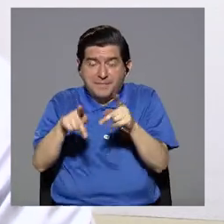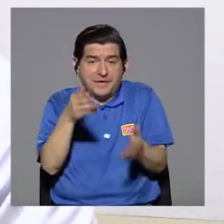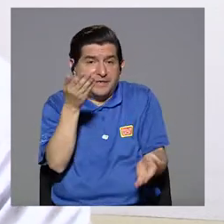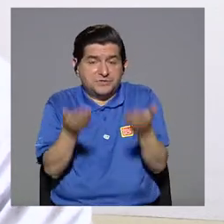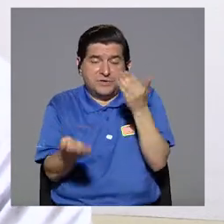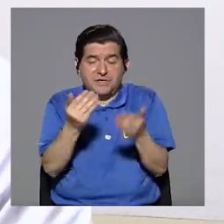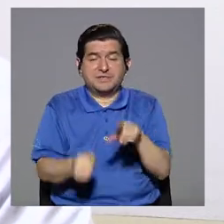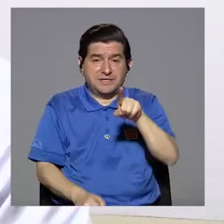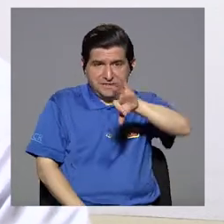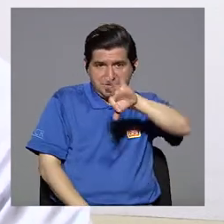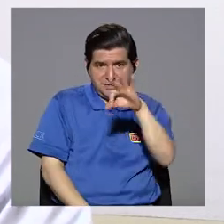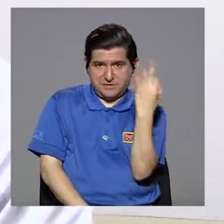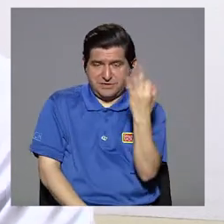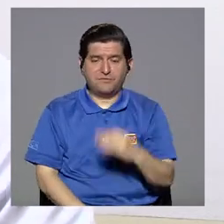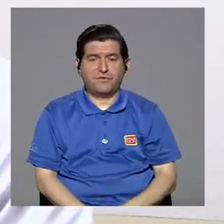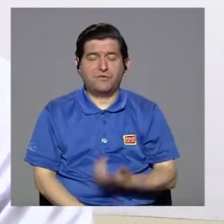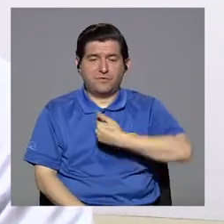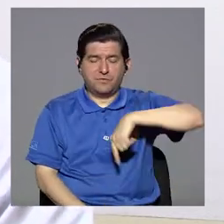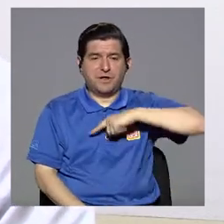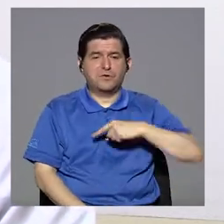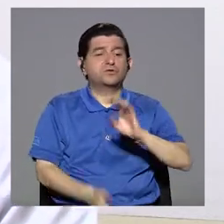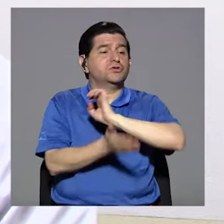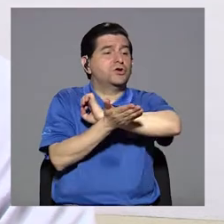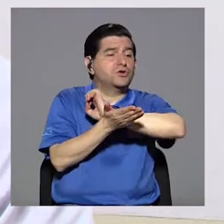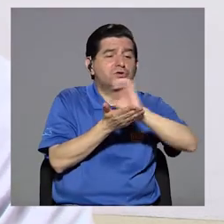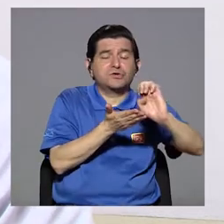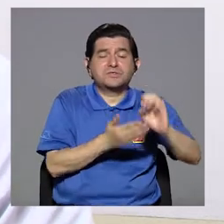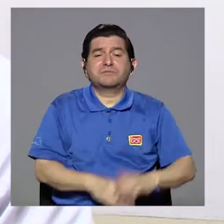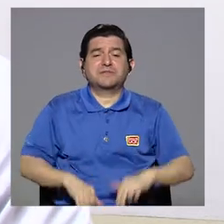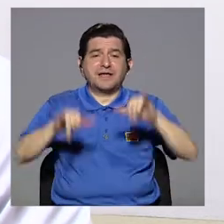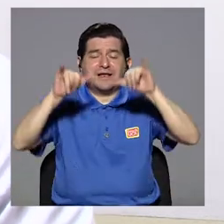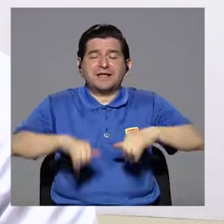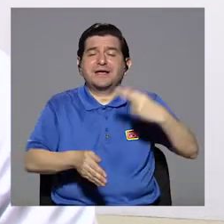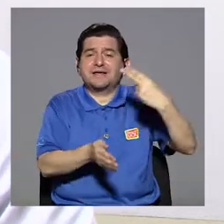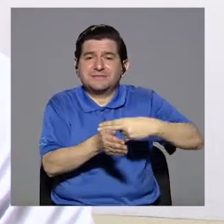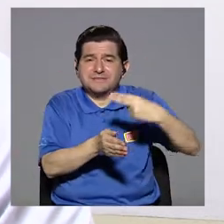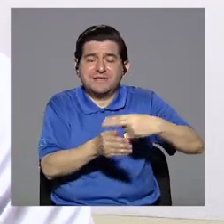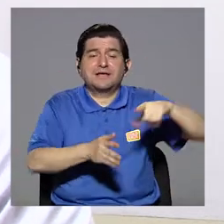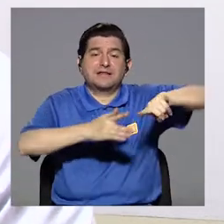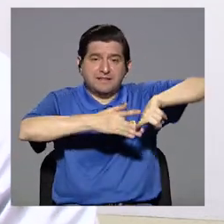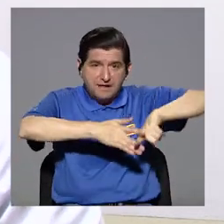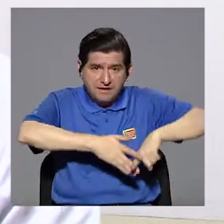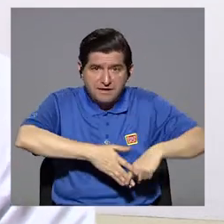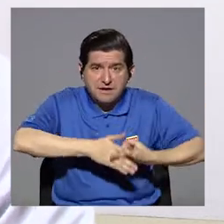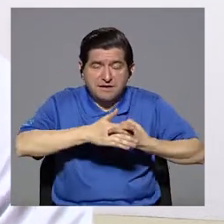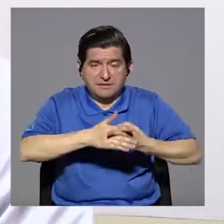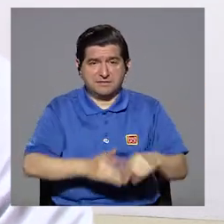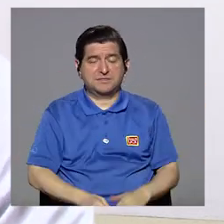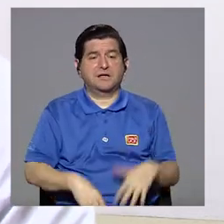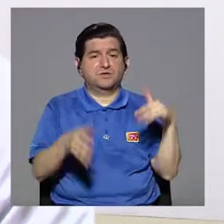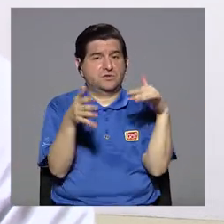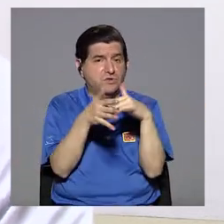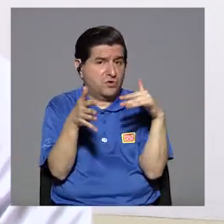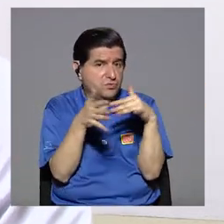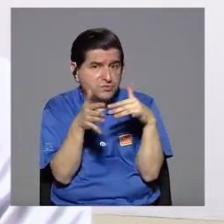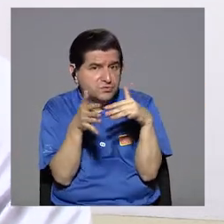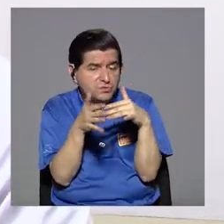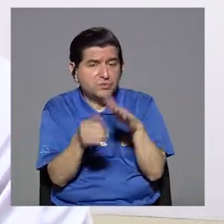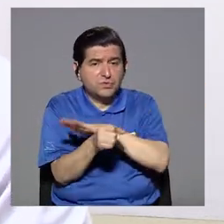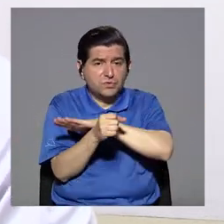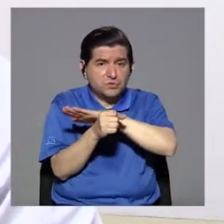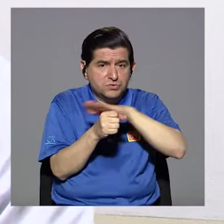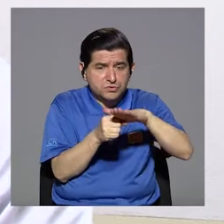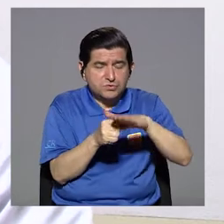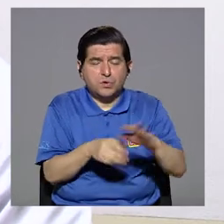que eventualmente de esa manera tratamos nosotros de evitar un internamiento e iniciales ya sea estudios para